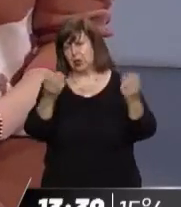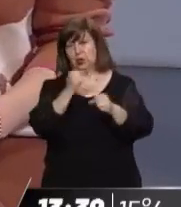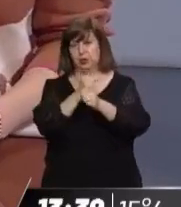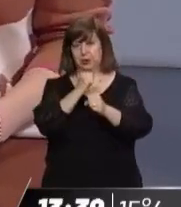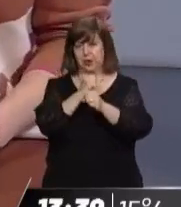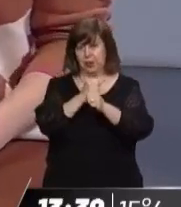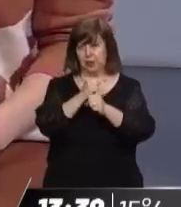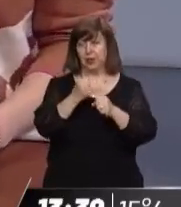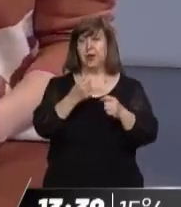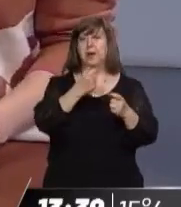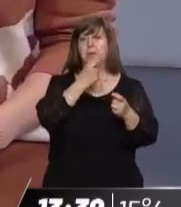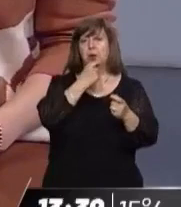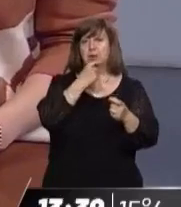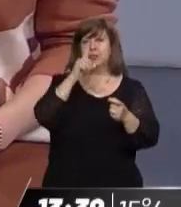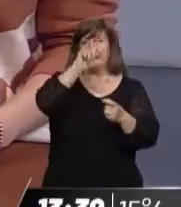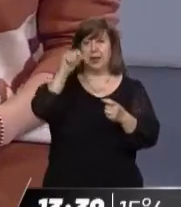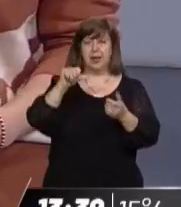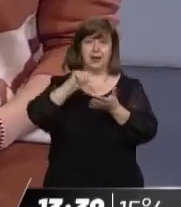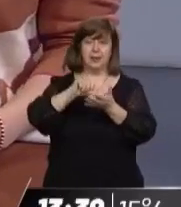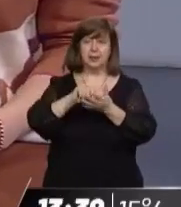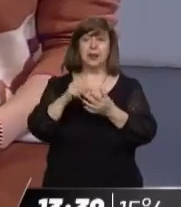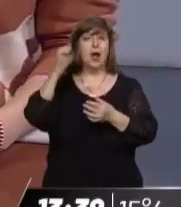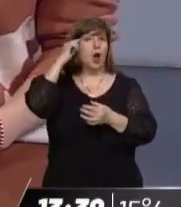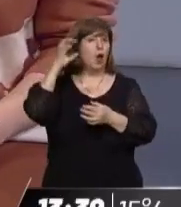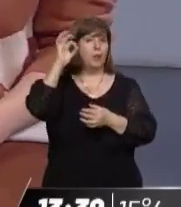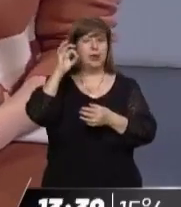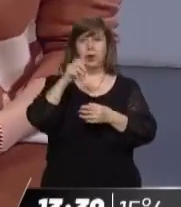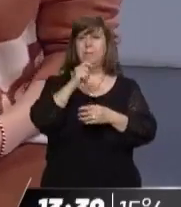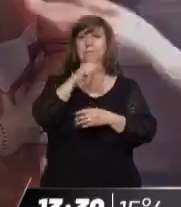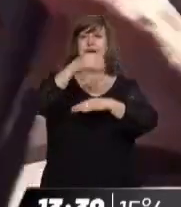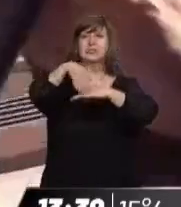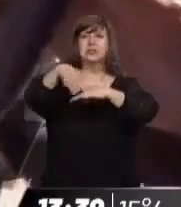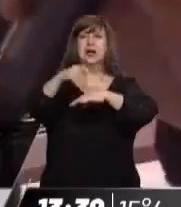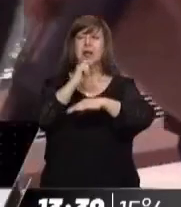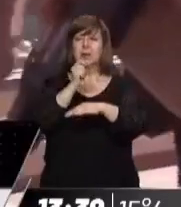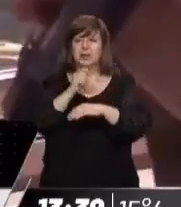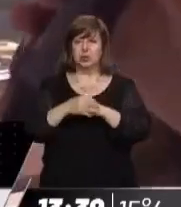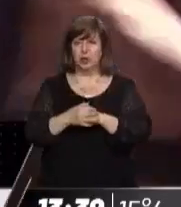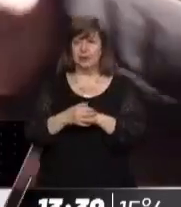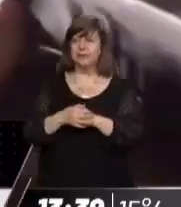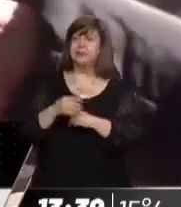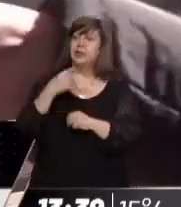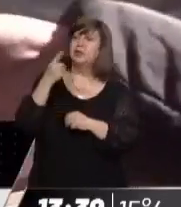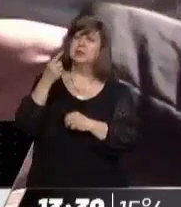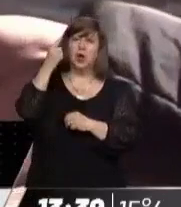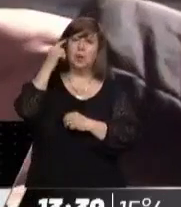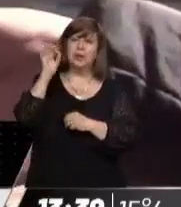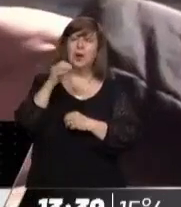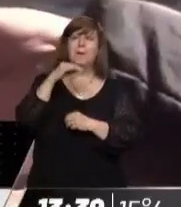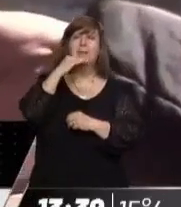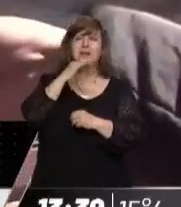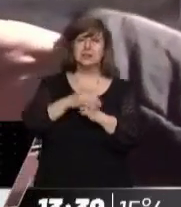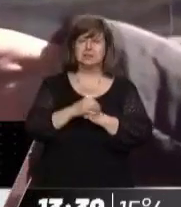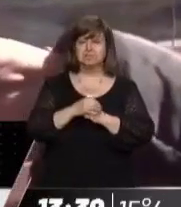trabajadores, tanto de la provincia como del país? ¿Opinan los mendocinos sobre estos anuncios? ¿Qué opina de las medidas anunciadas por Massa? Y